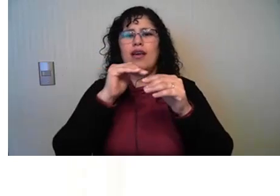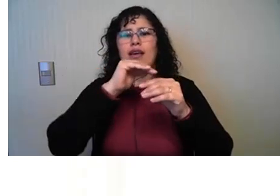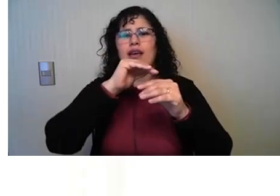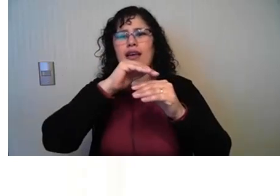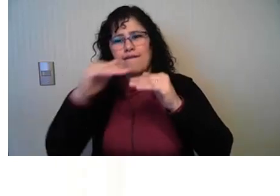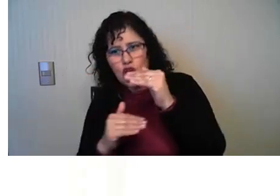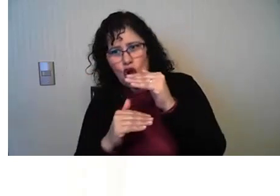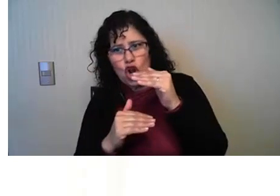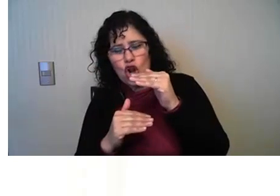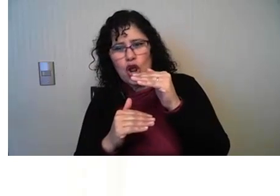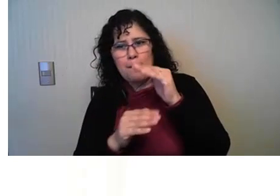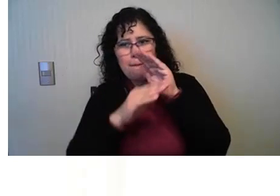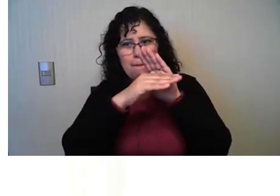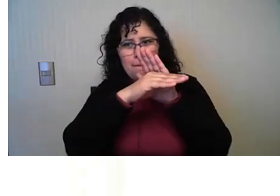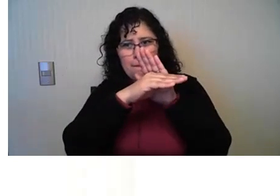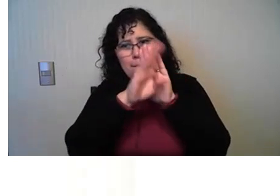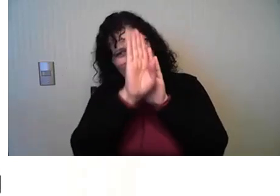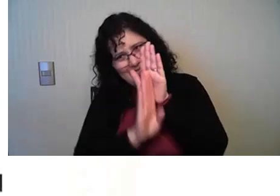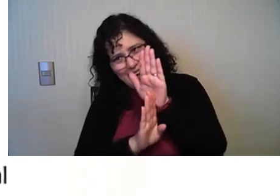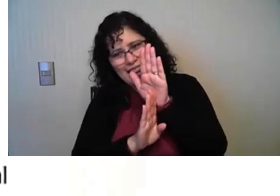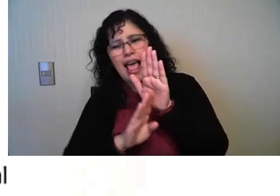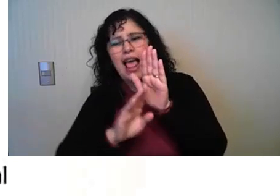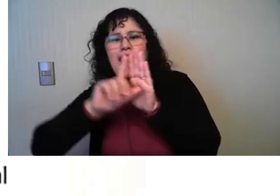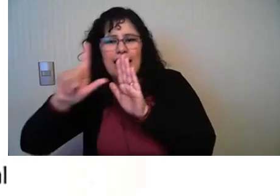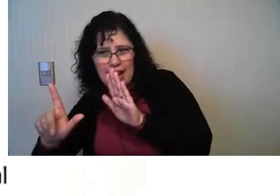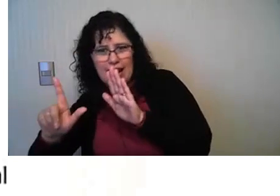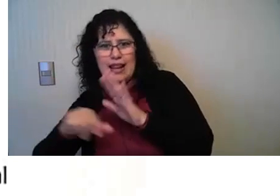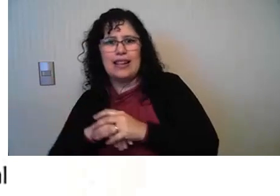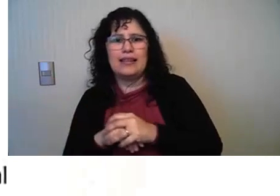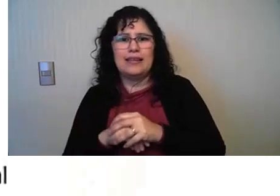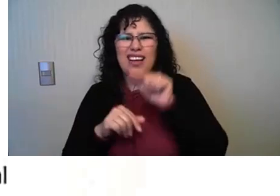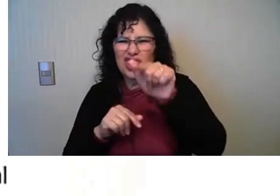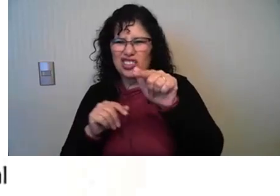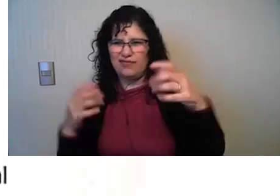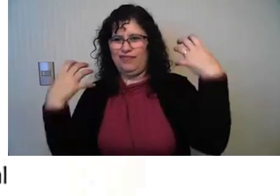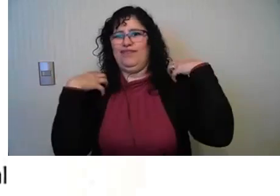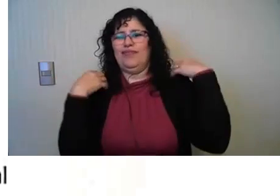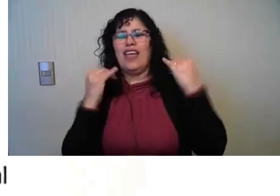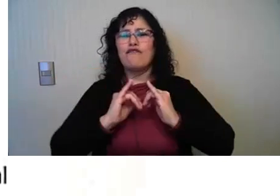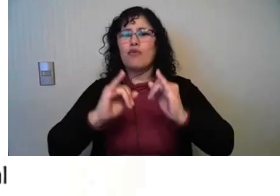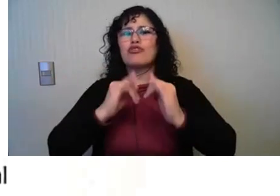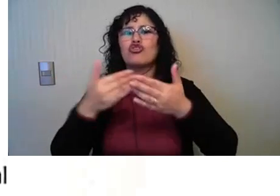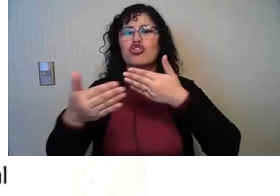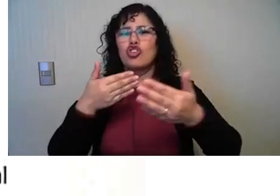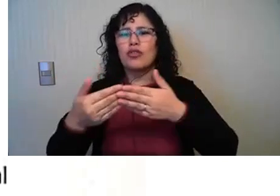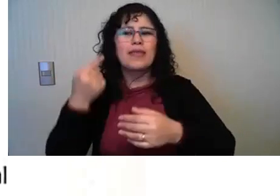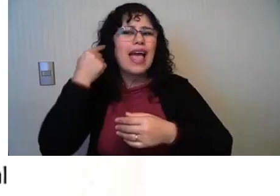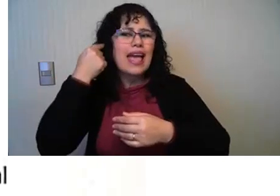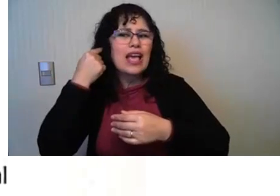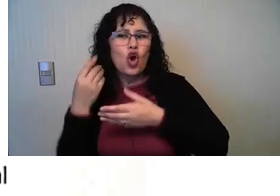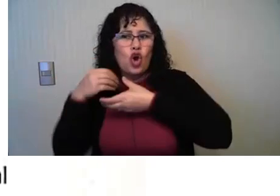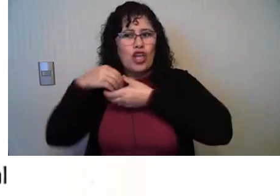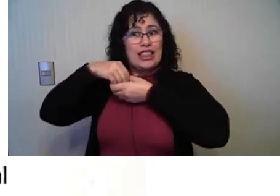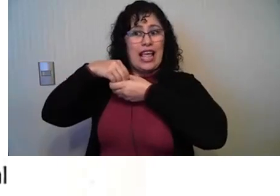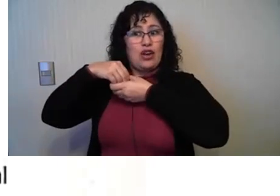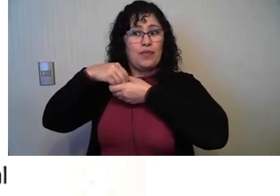inferior, medial y lateral, y que tienen que ver con la información que viene desde el oído interno, tienen una